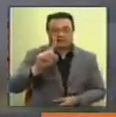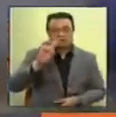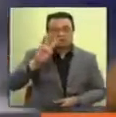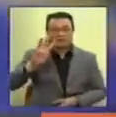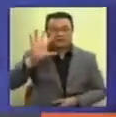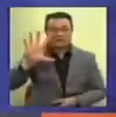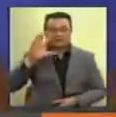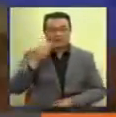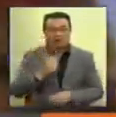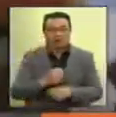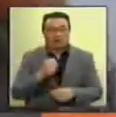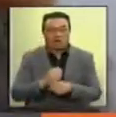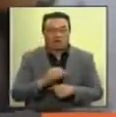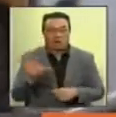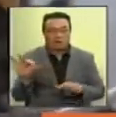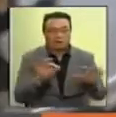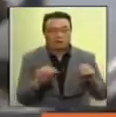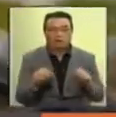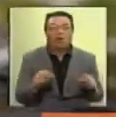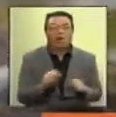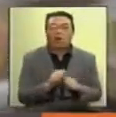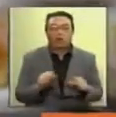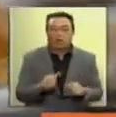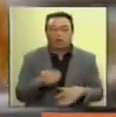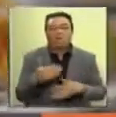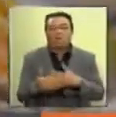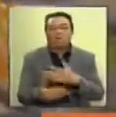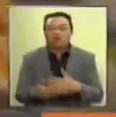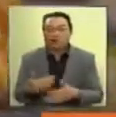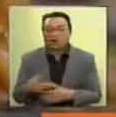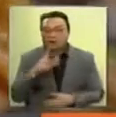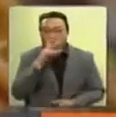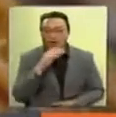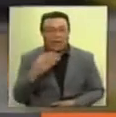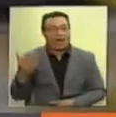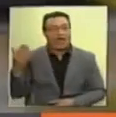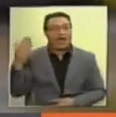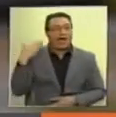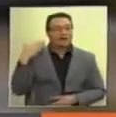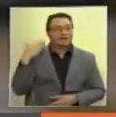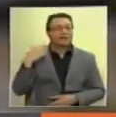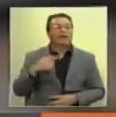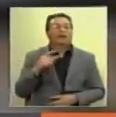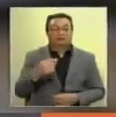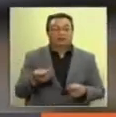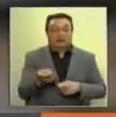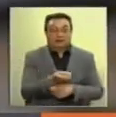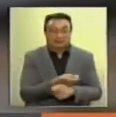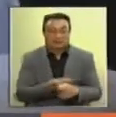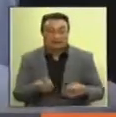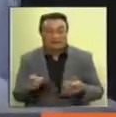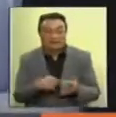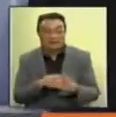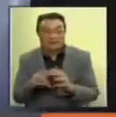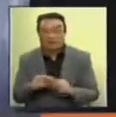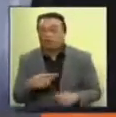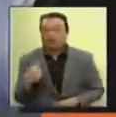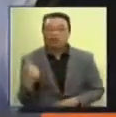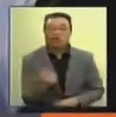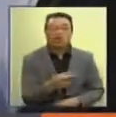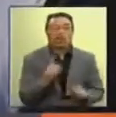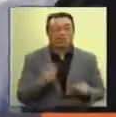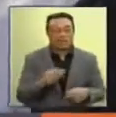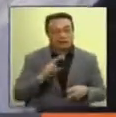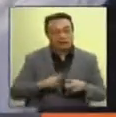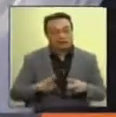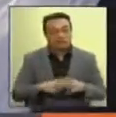135 trabajadores. Ya no podían funcionar como al comienzo, en donde, y como buen negocio familiar, todos tuvieron que hacer algo. Los